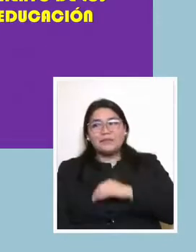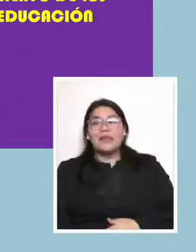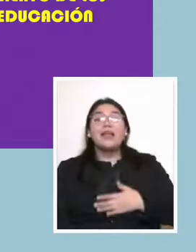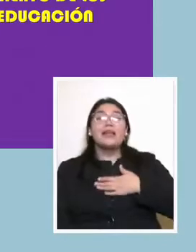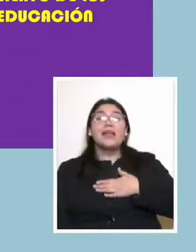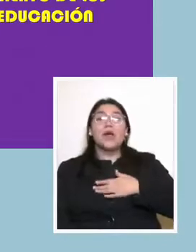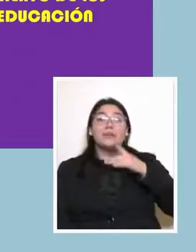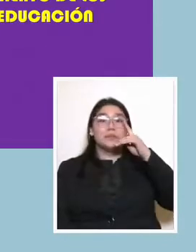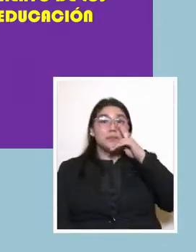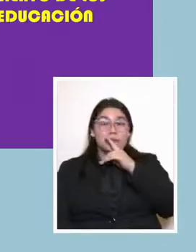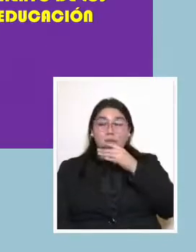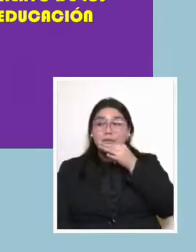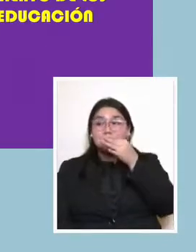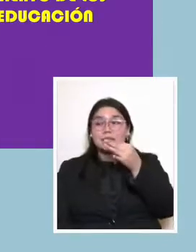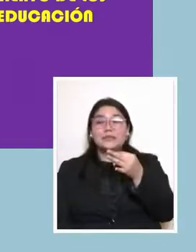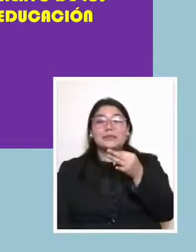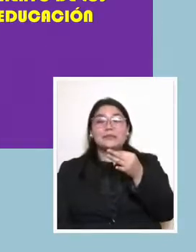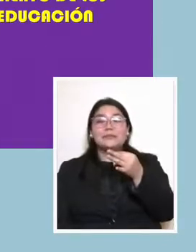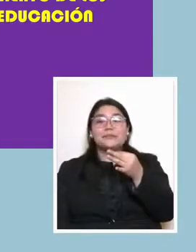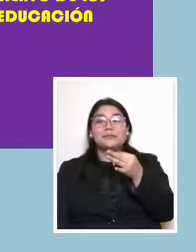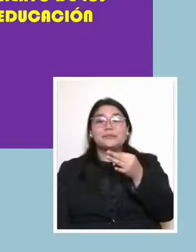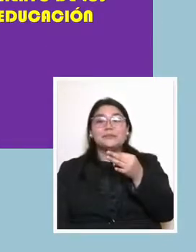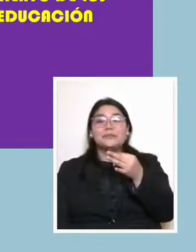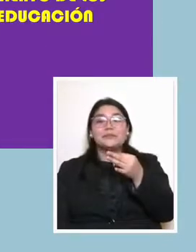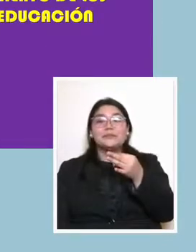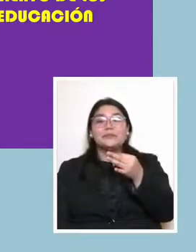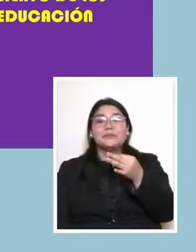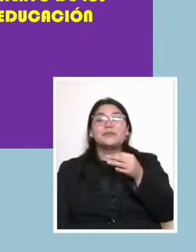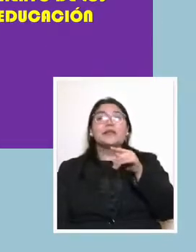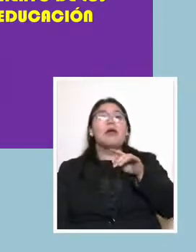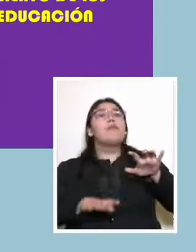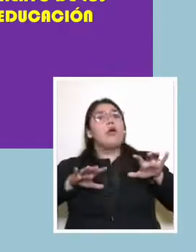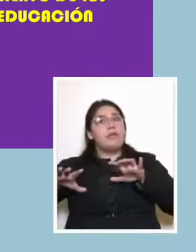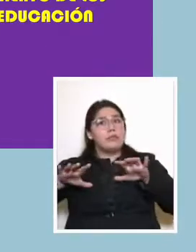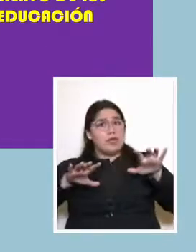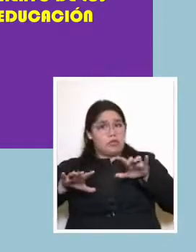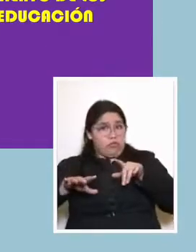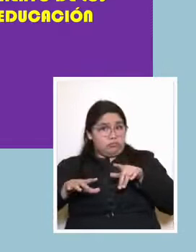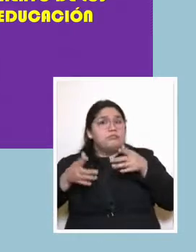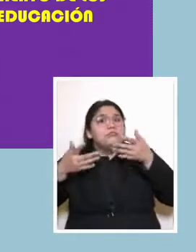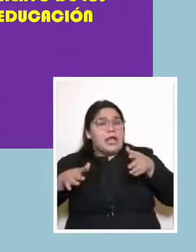con que este movimiento en rigor ya empezó.